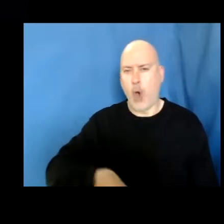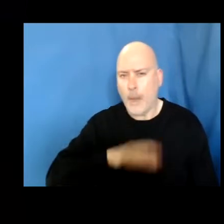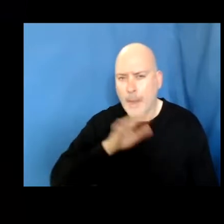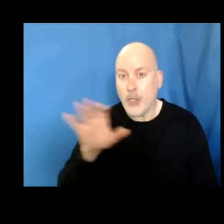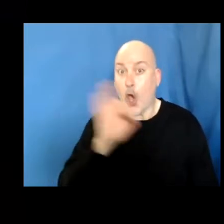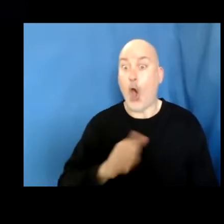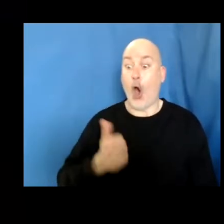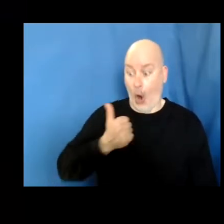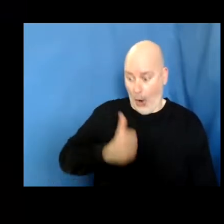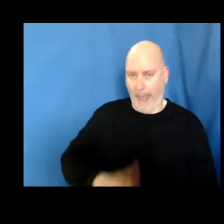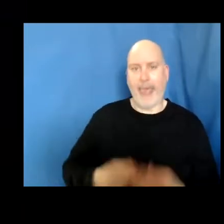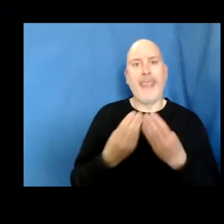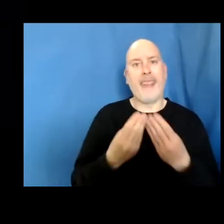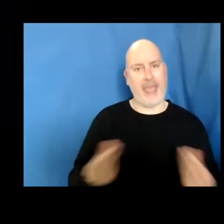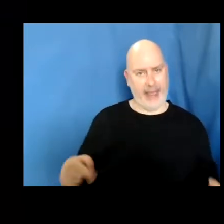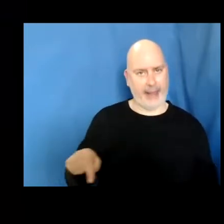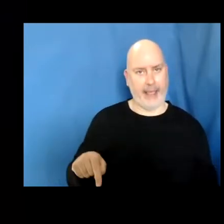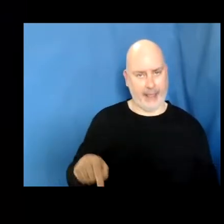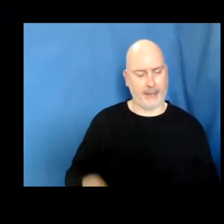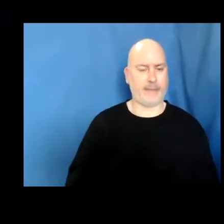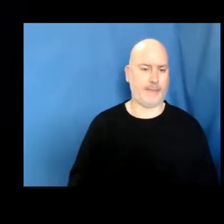presenta también diarreas.